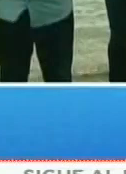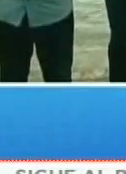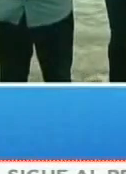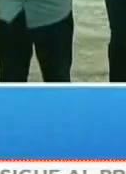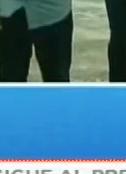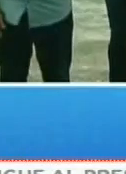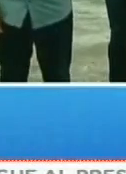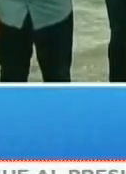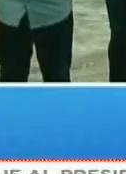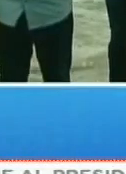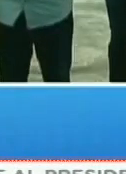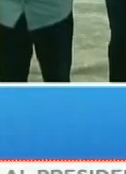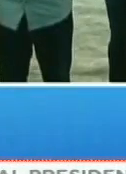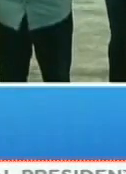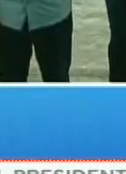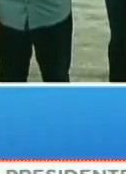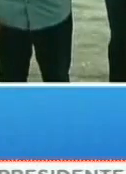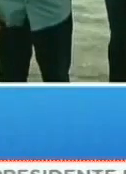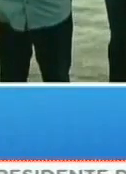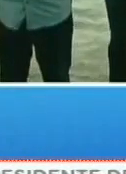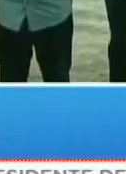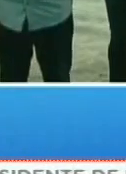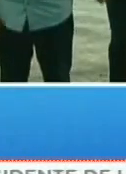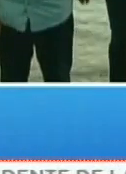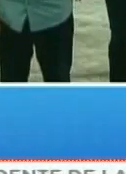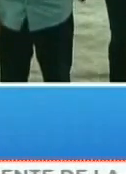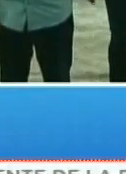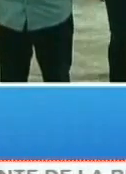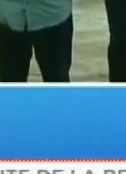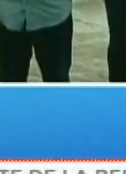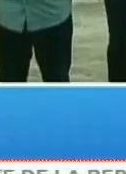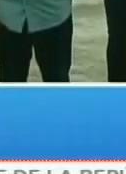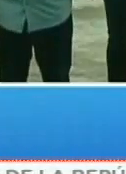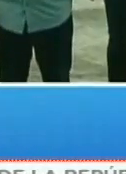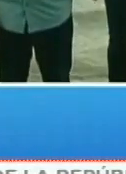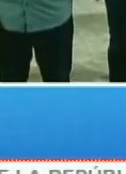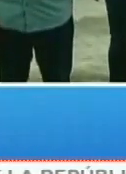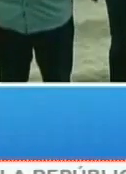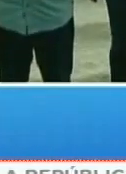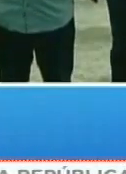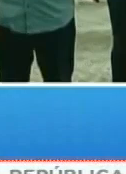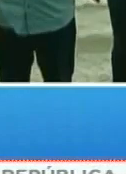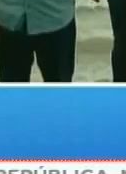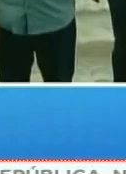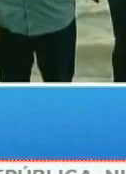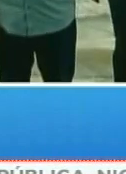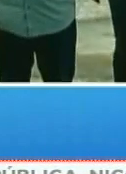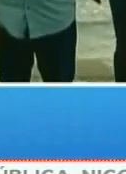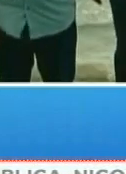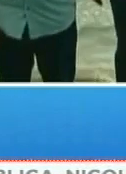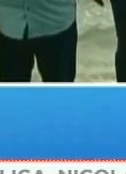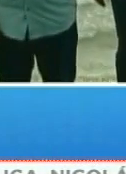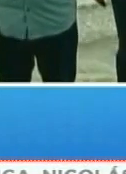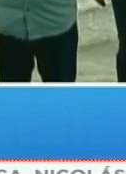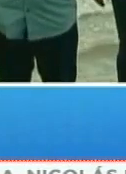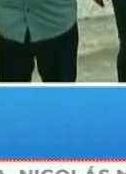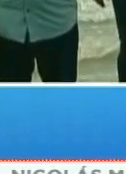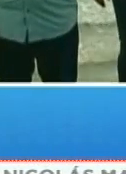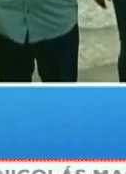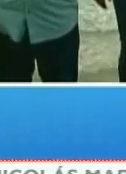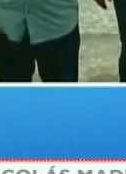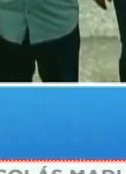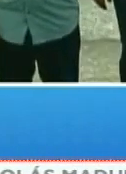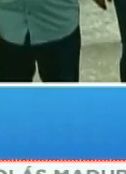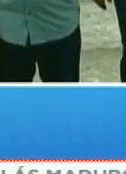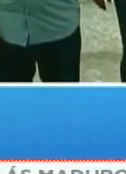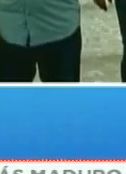Adelante, presidente Nicolás Maduro. Felices también desde La Guaira, Cumaná. Nuestro aplauso, nuestro abrazo. Estoy totalmente